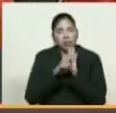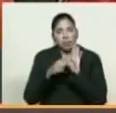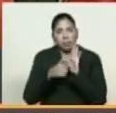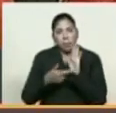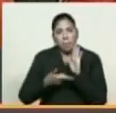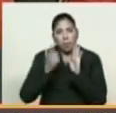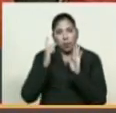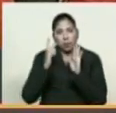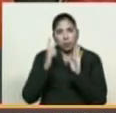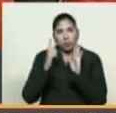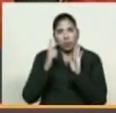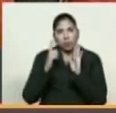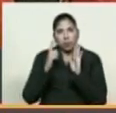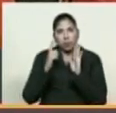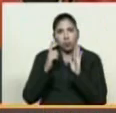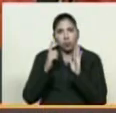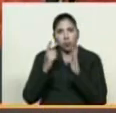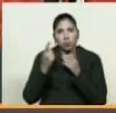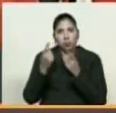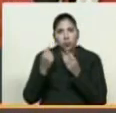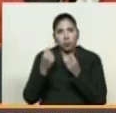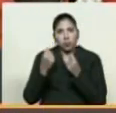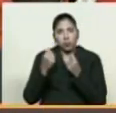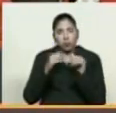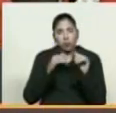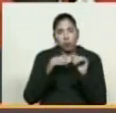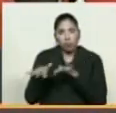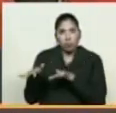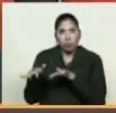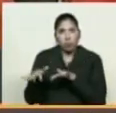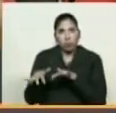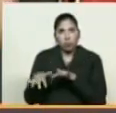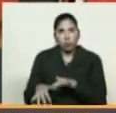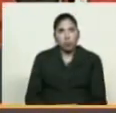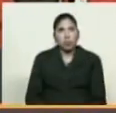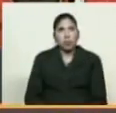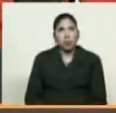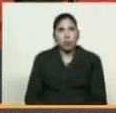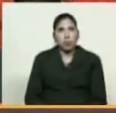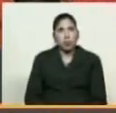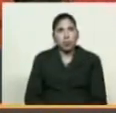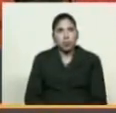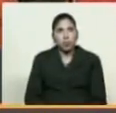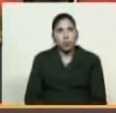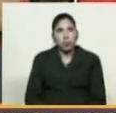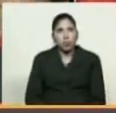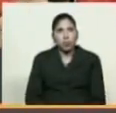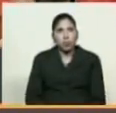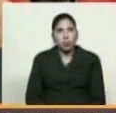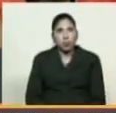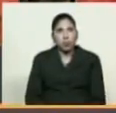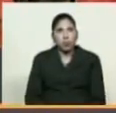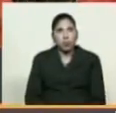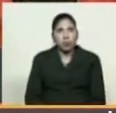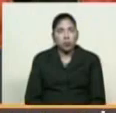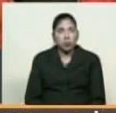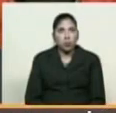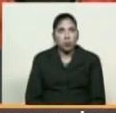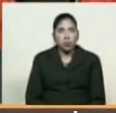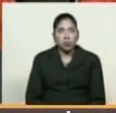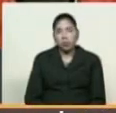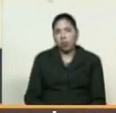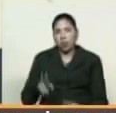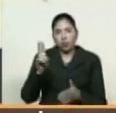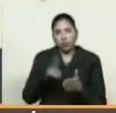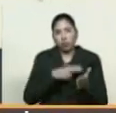los créditos indexados en Venezuela. Darío Vivas, Darío está por ahí, fue el artífice de eso. Se derogó esa ley que permitía los